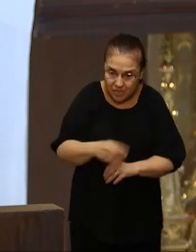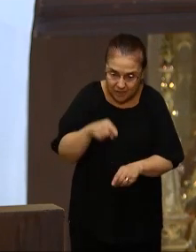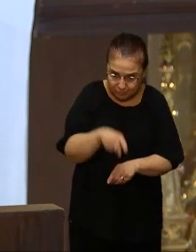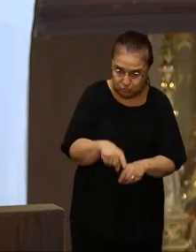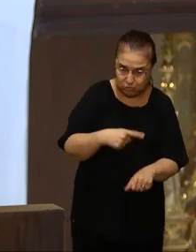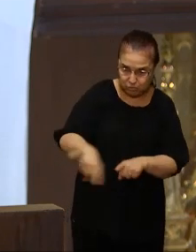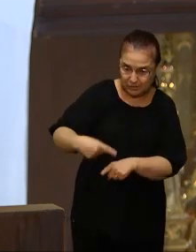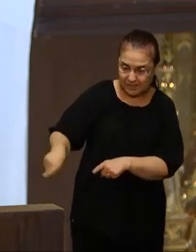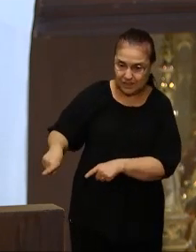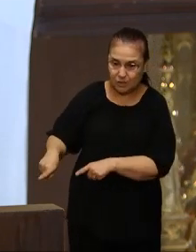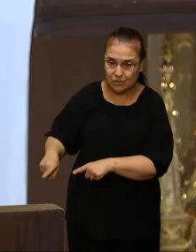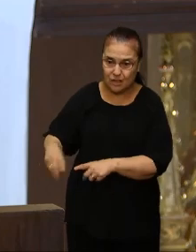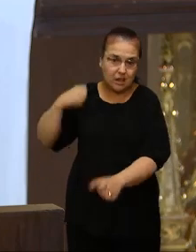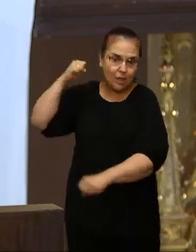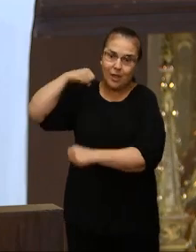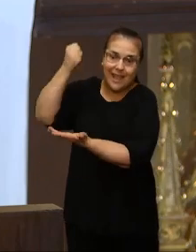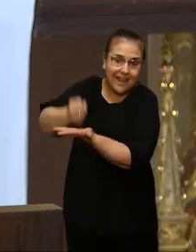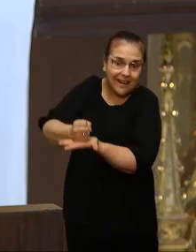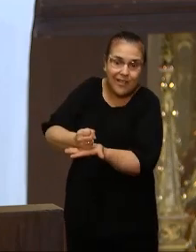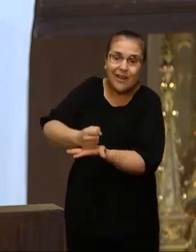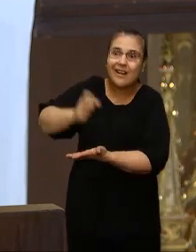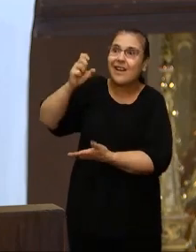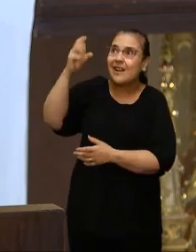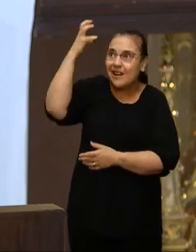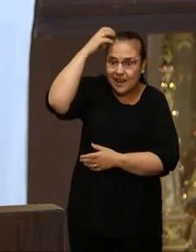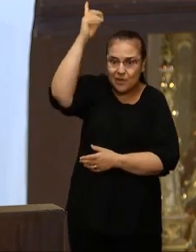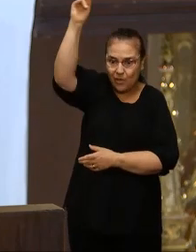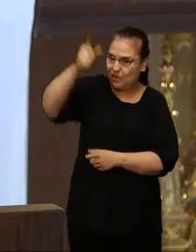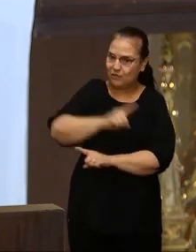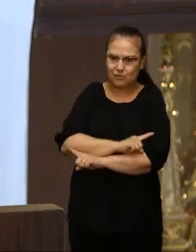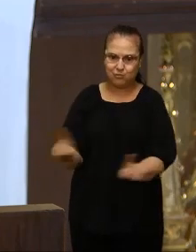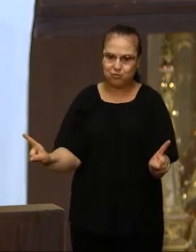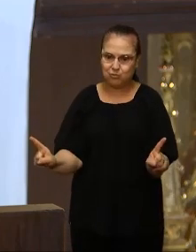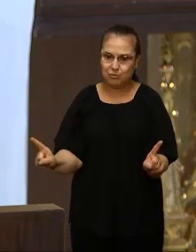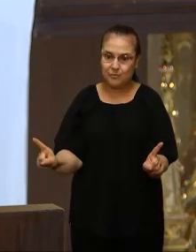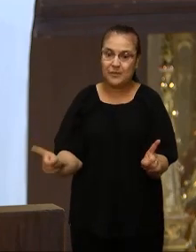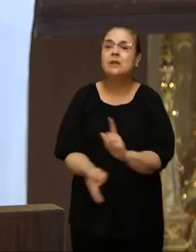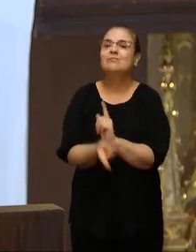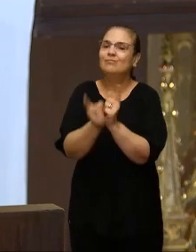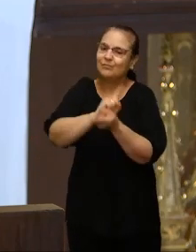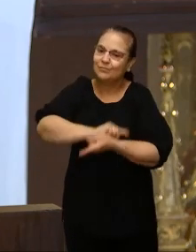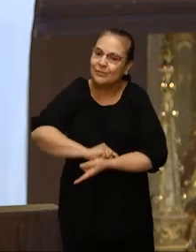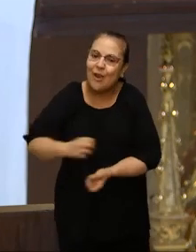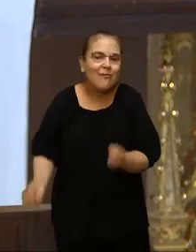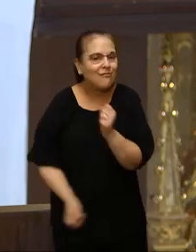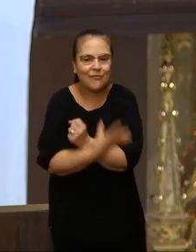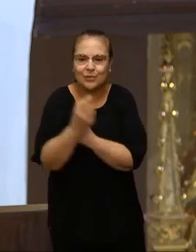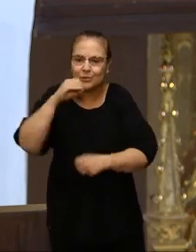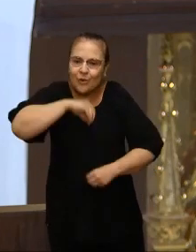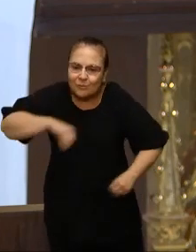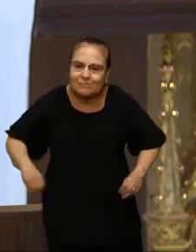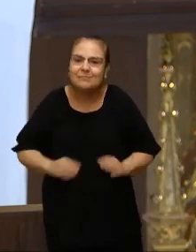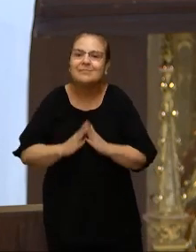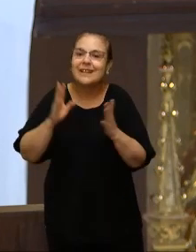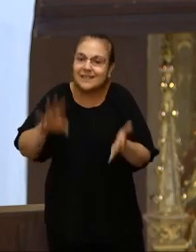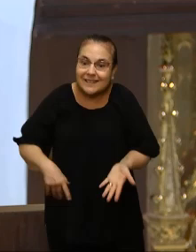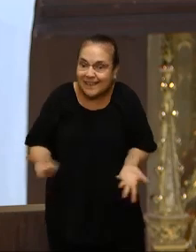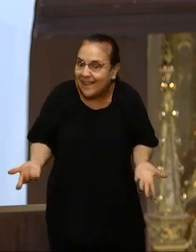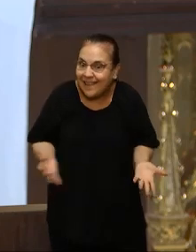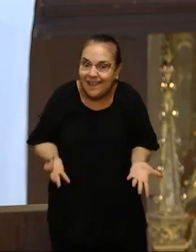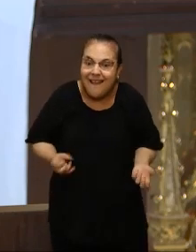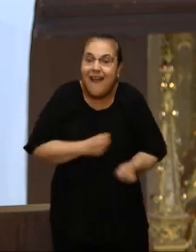cosas no heredarán el reino de Dios. En cambio, el fruto del Espíritu es